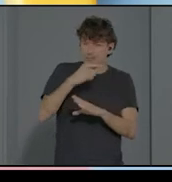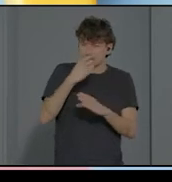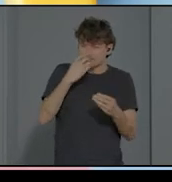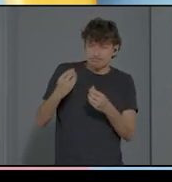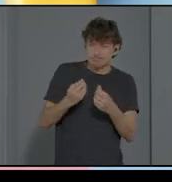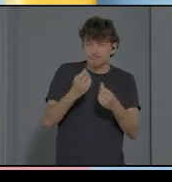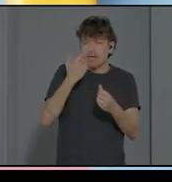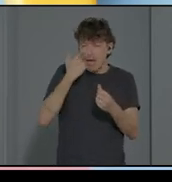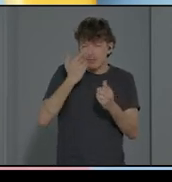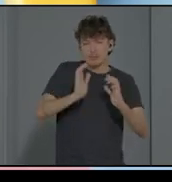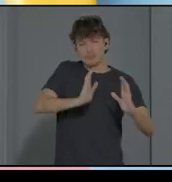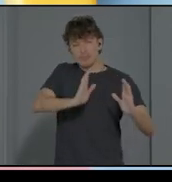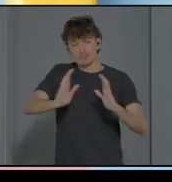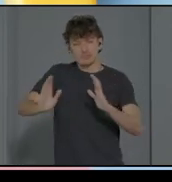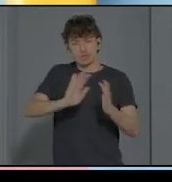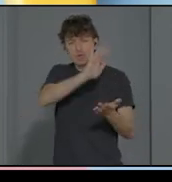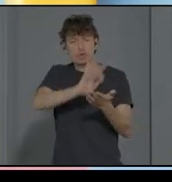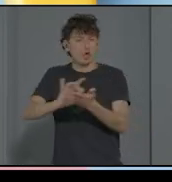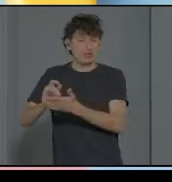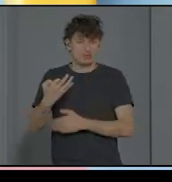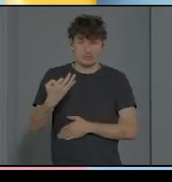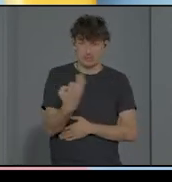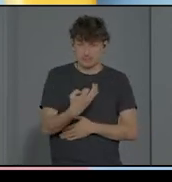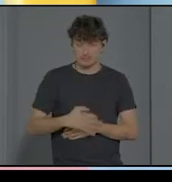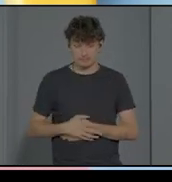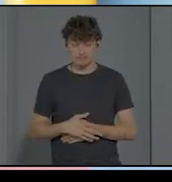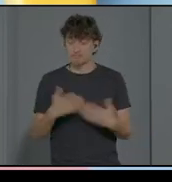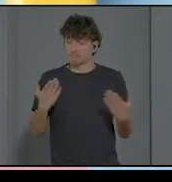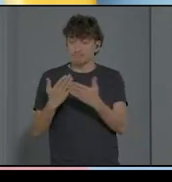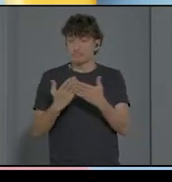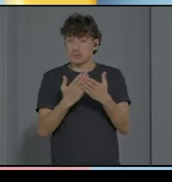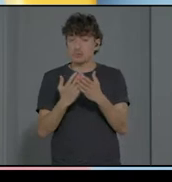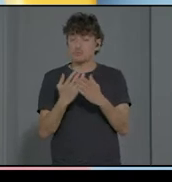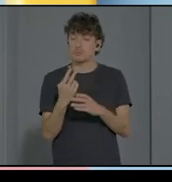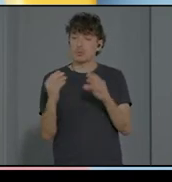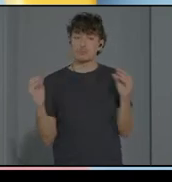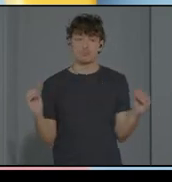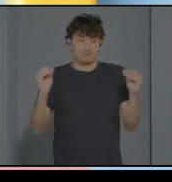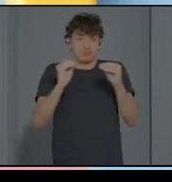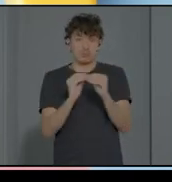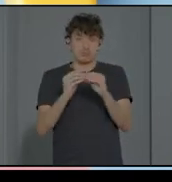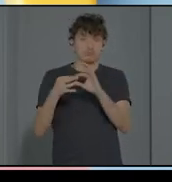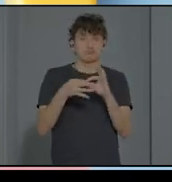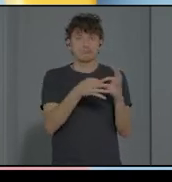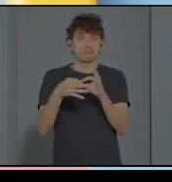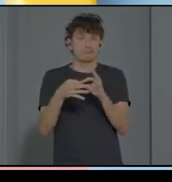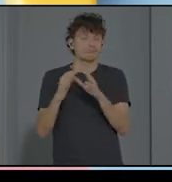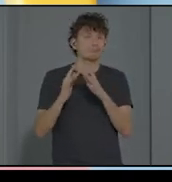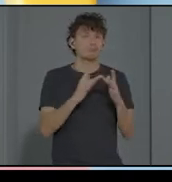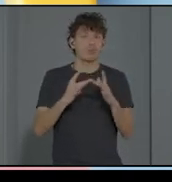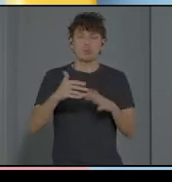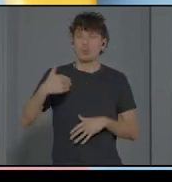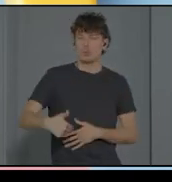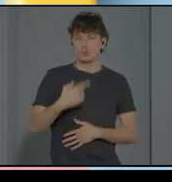estudiar esta interacción, esta sincronía, e es algo muy complejo y, sobre todo, bajo mi